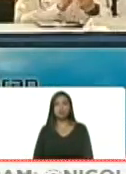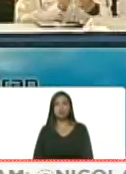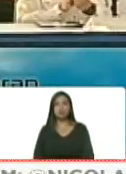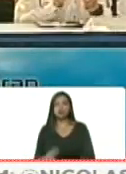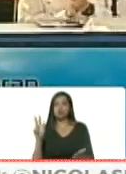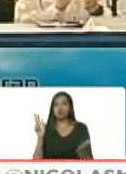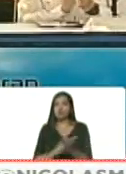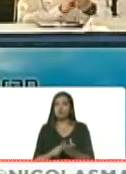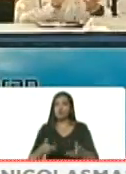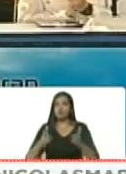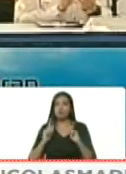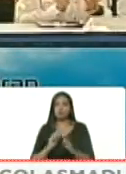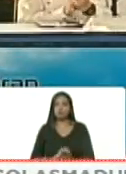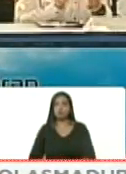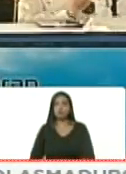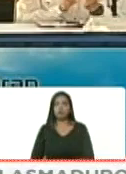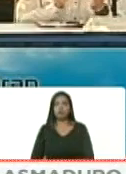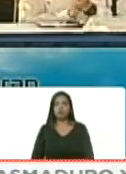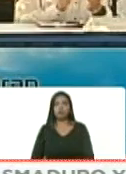¡Cúmplase!